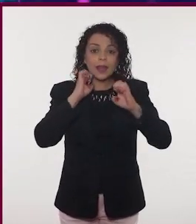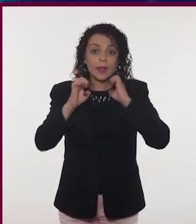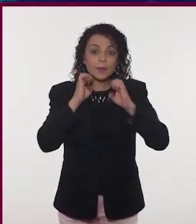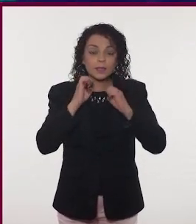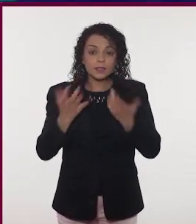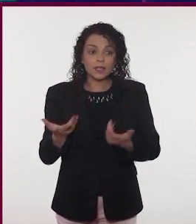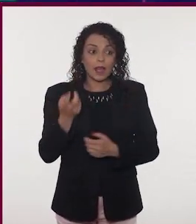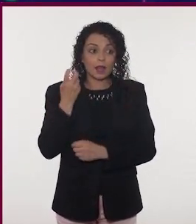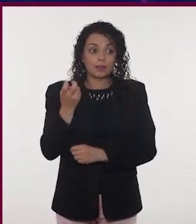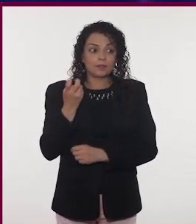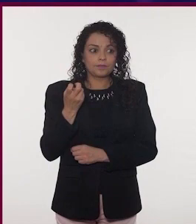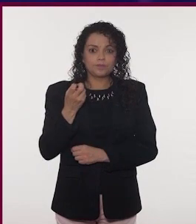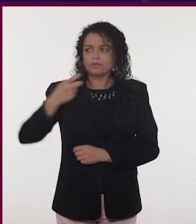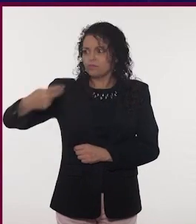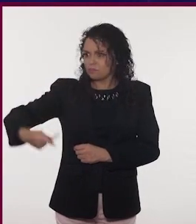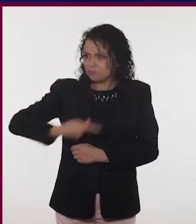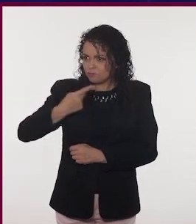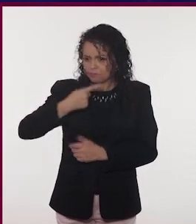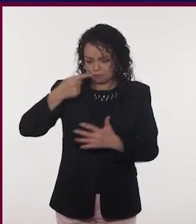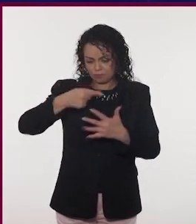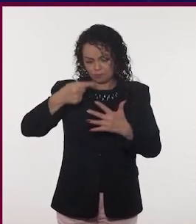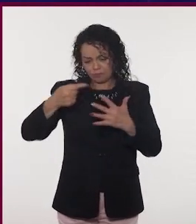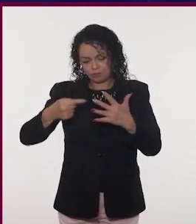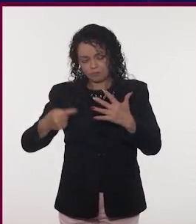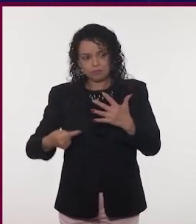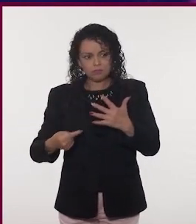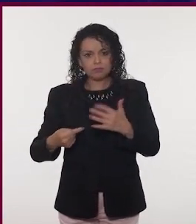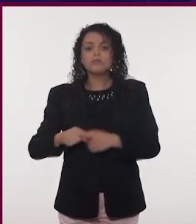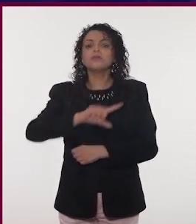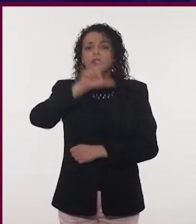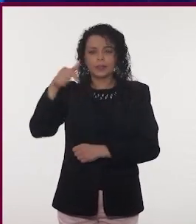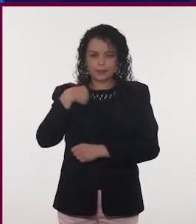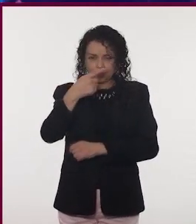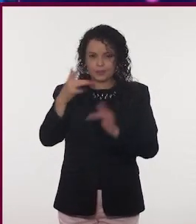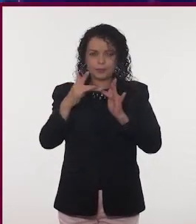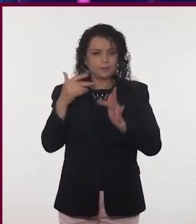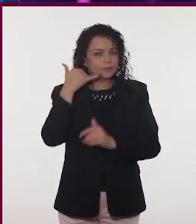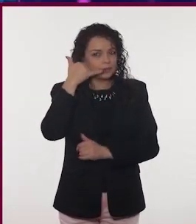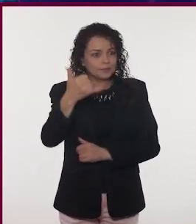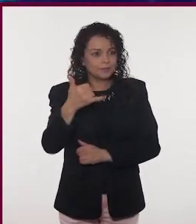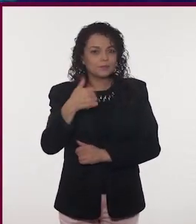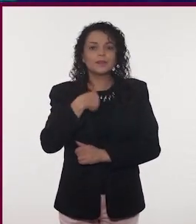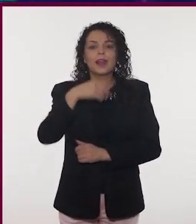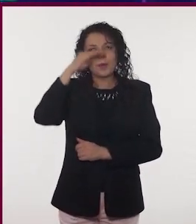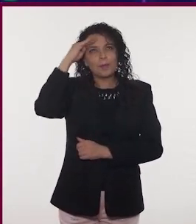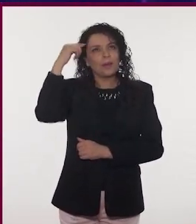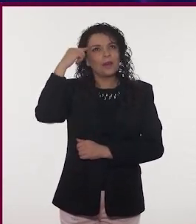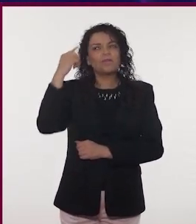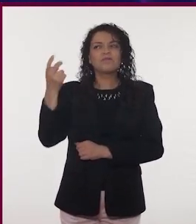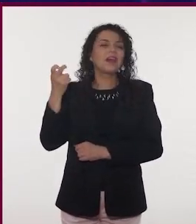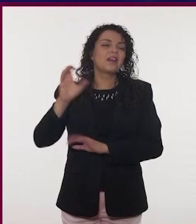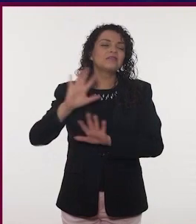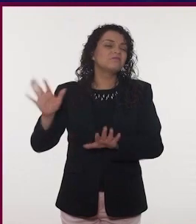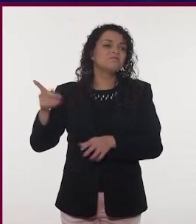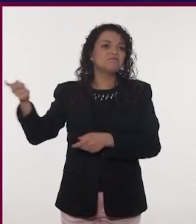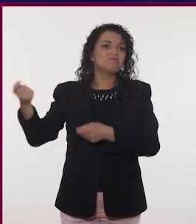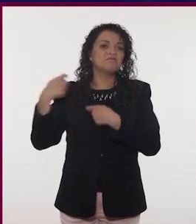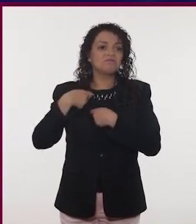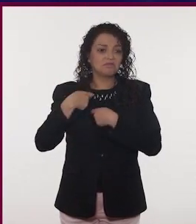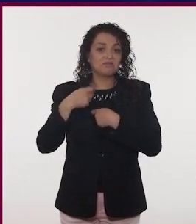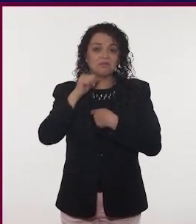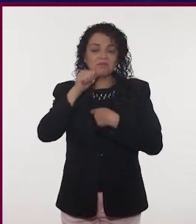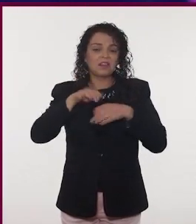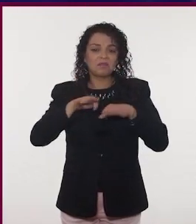entrevista, pues me hacen una serie de preguntas, termino y me dicen, bueno, luego te hablamos. Ya, dije, pues ya, aquí se acabó, ya me dedicaré a la ingeniería, no tengo